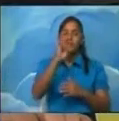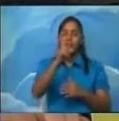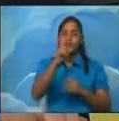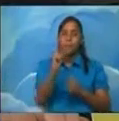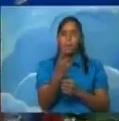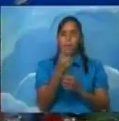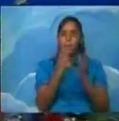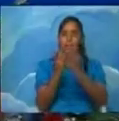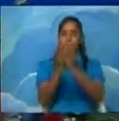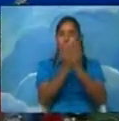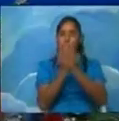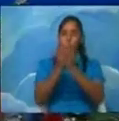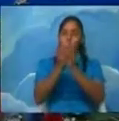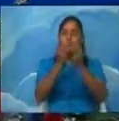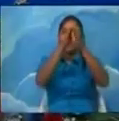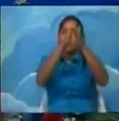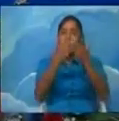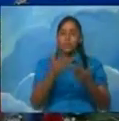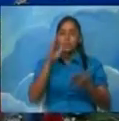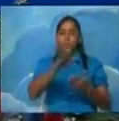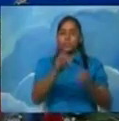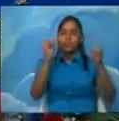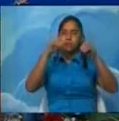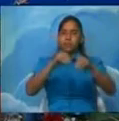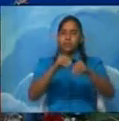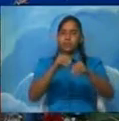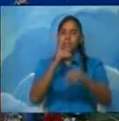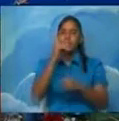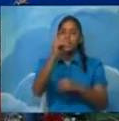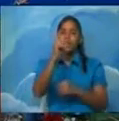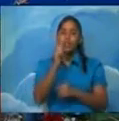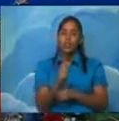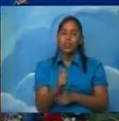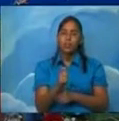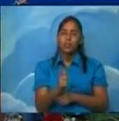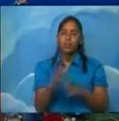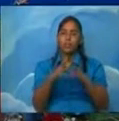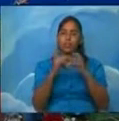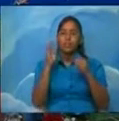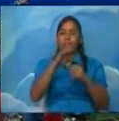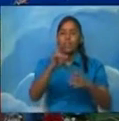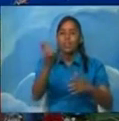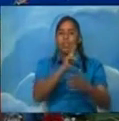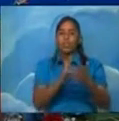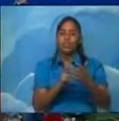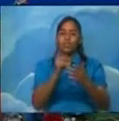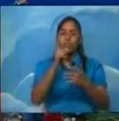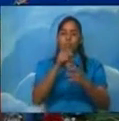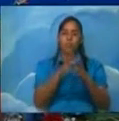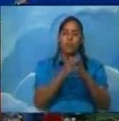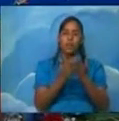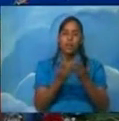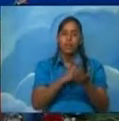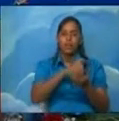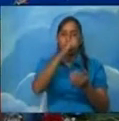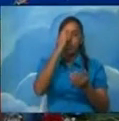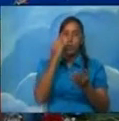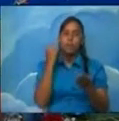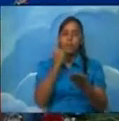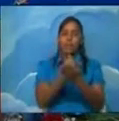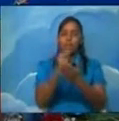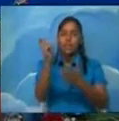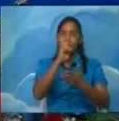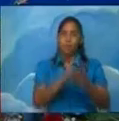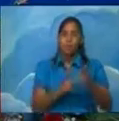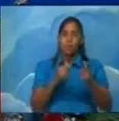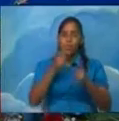primer estudio bíblico. Está ubicado ya en Deuteronomio. Maelito nos da lectura a la palabra del Señor. Amén. Y leemos con la